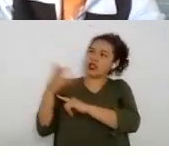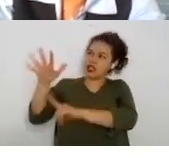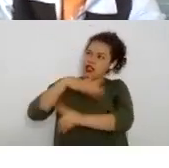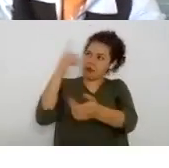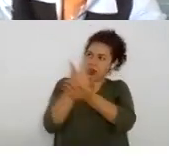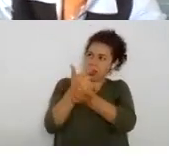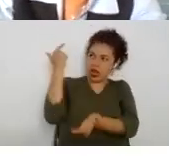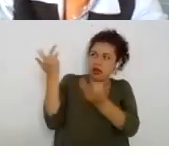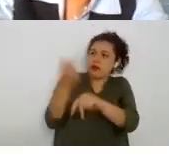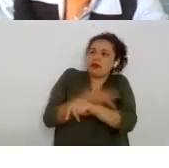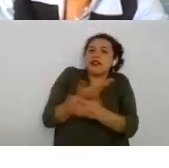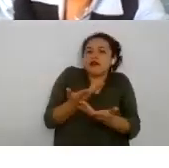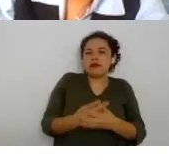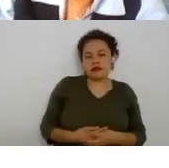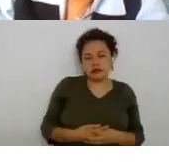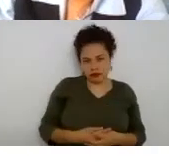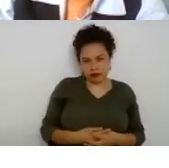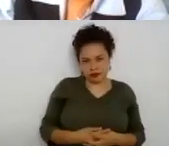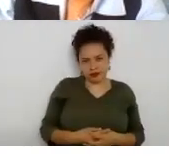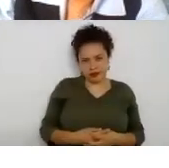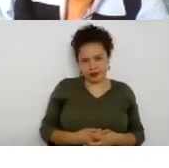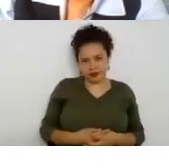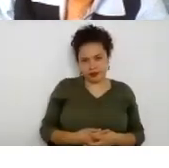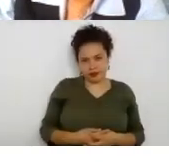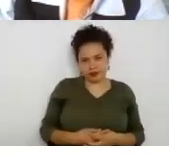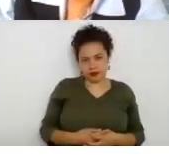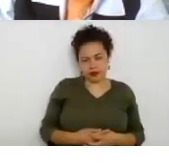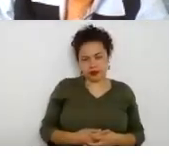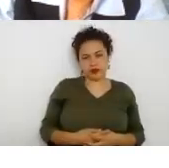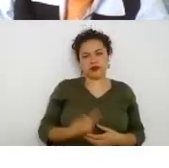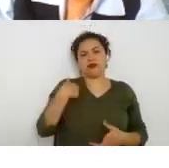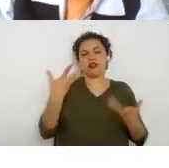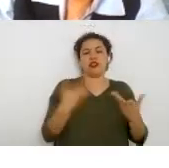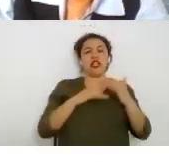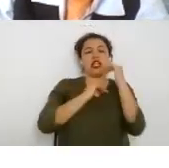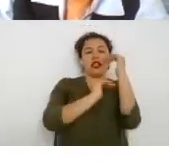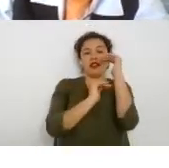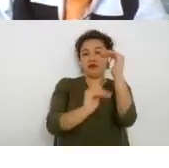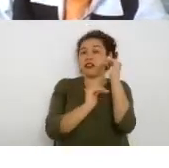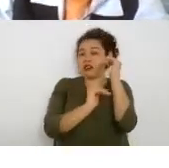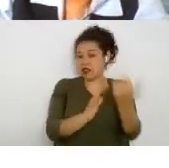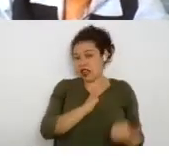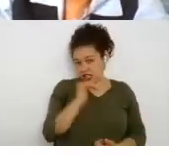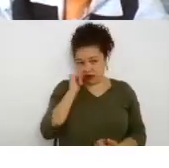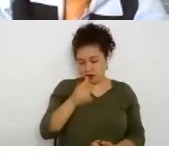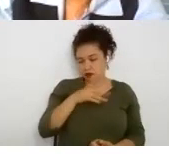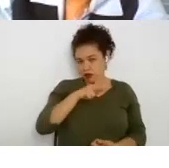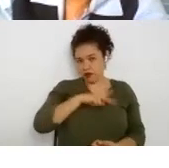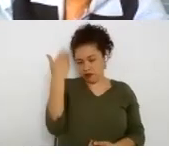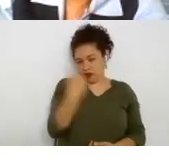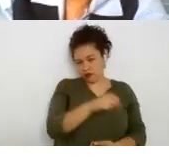agrava. ¿Ok? Lo que yo voy a poder hacer hasta cierto momento va a estar limitado. ¿Por qué? Por mis capacidades, por